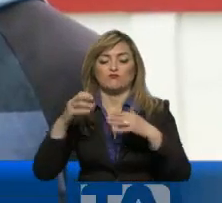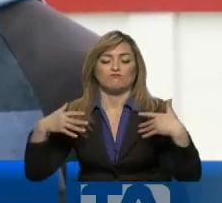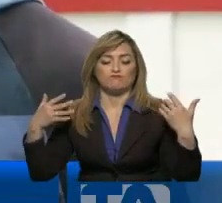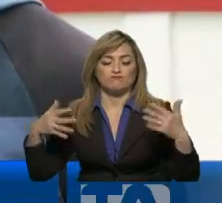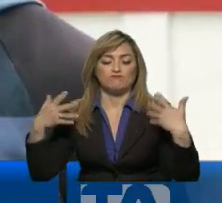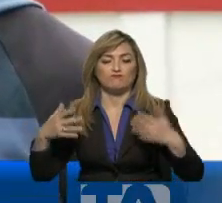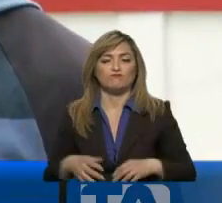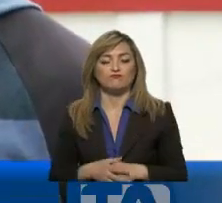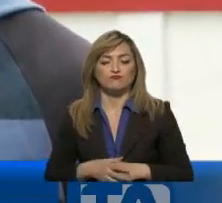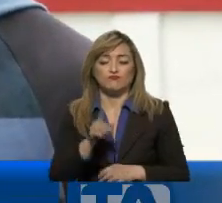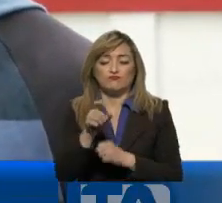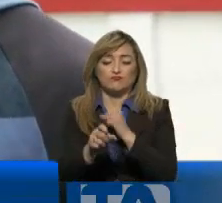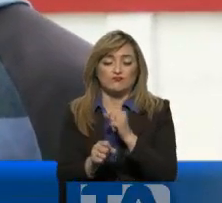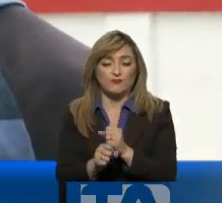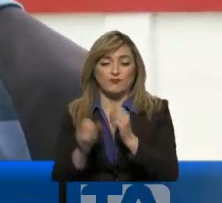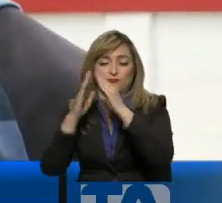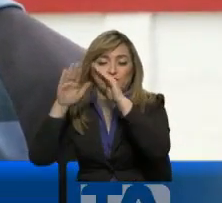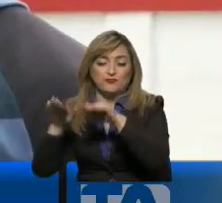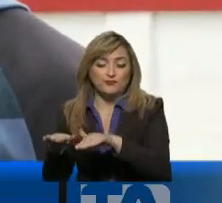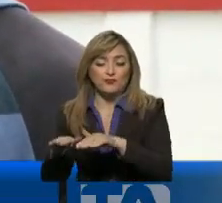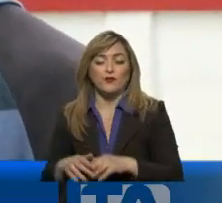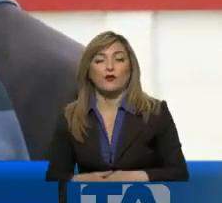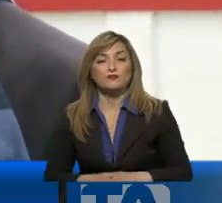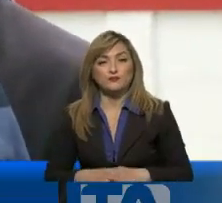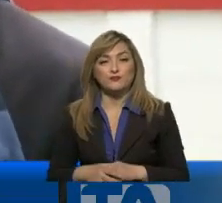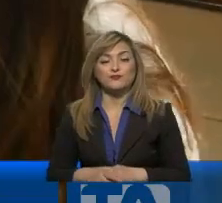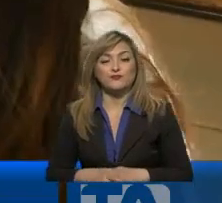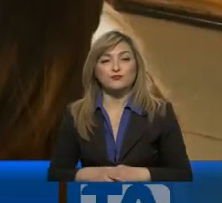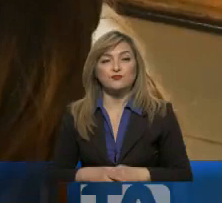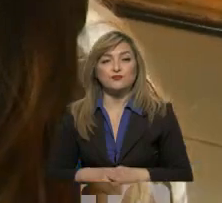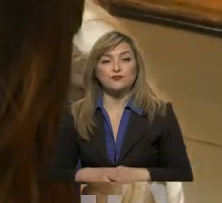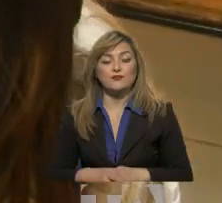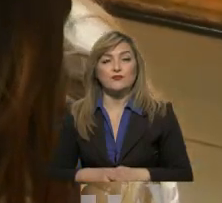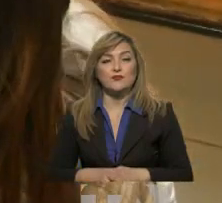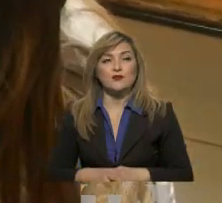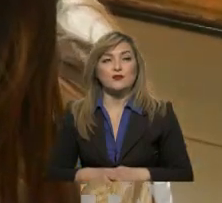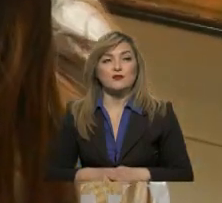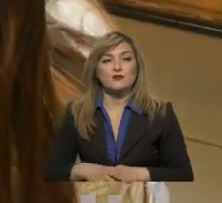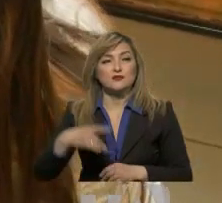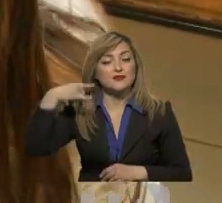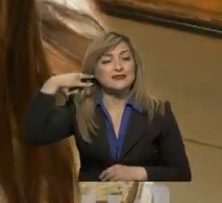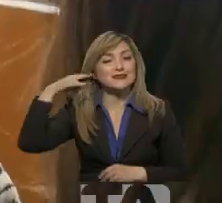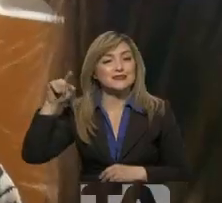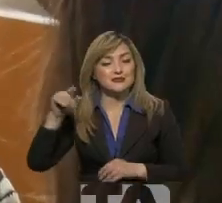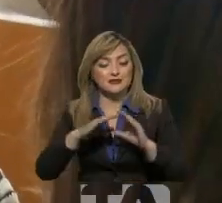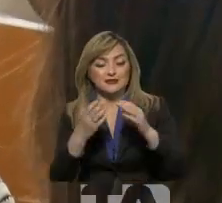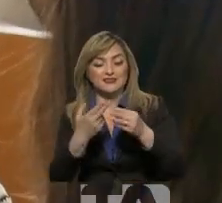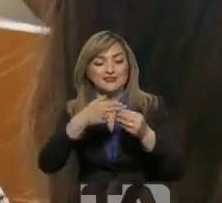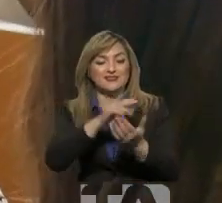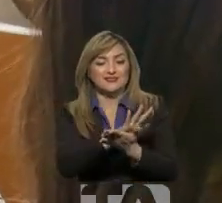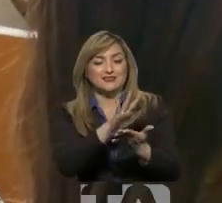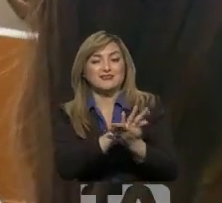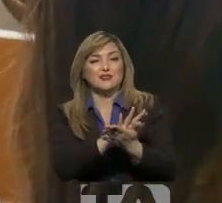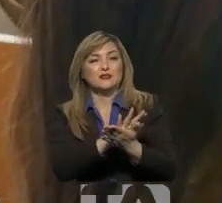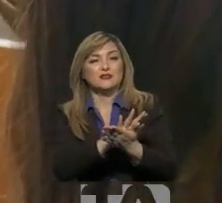cogerle, claro, después de un año casi, sí, un año mismo, entonces fue bastante. Por ejemplo, Doménica, quien pudo regresar a clases